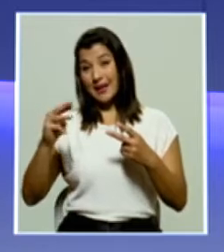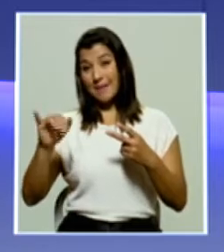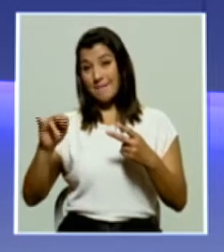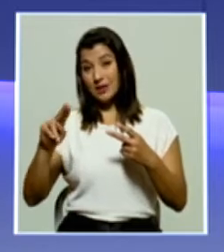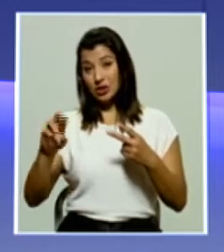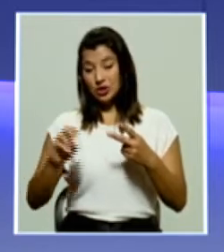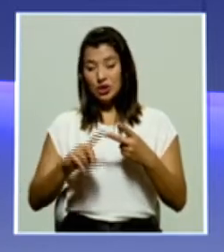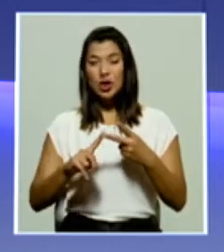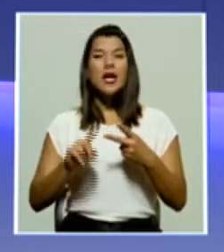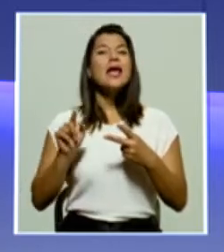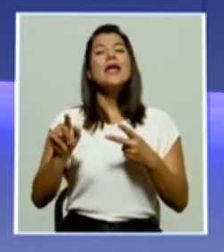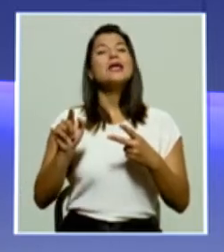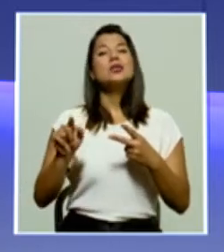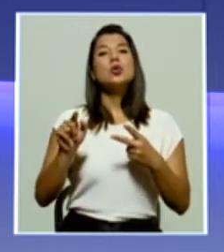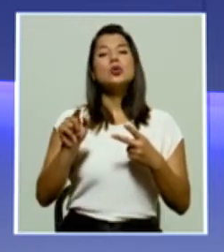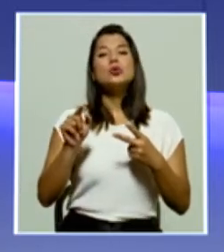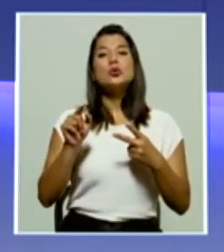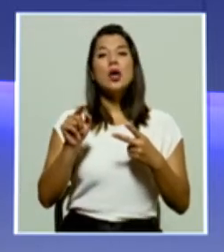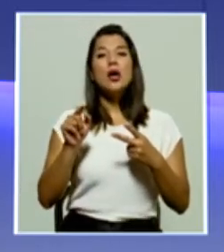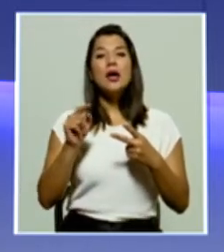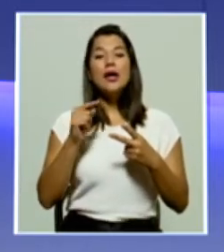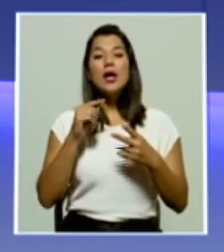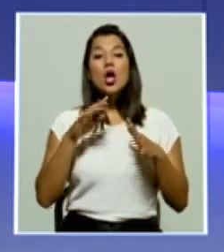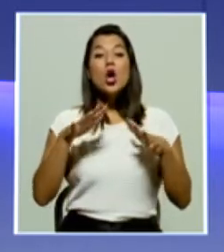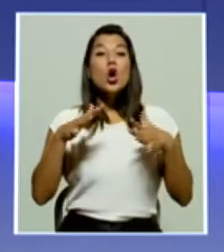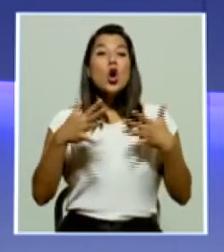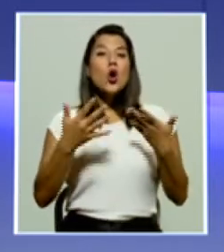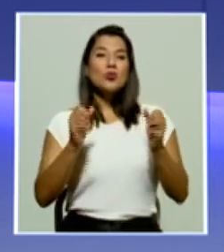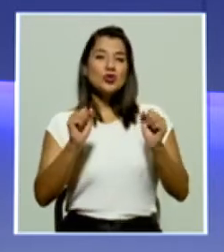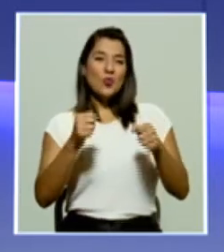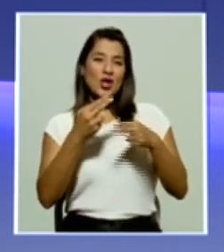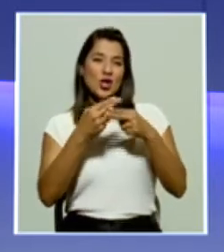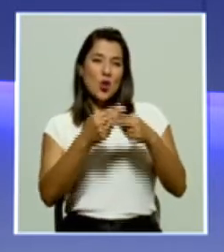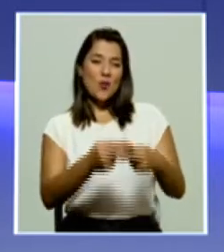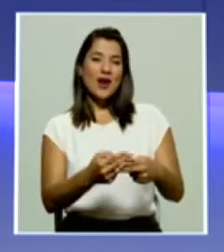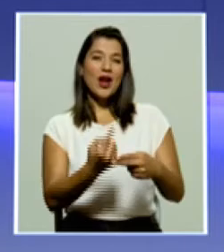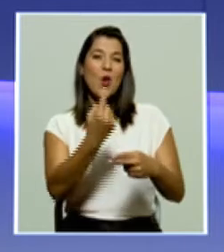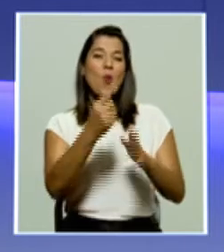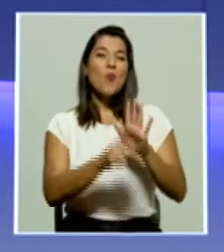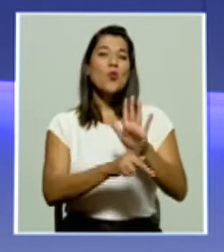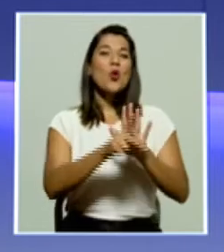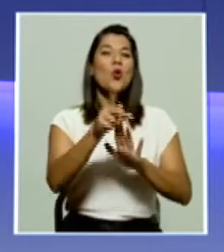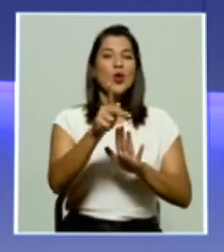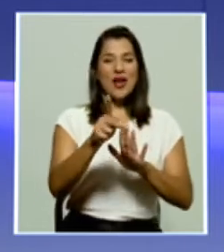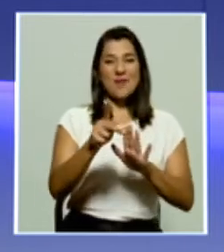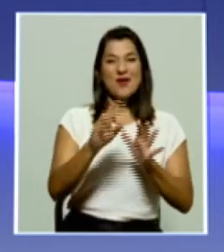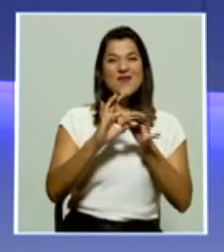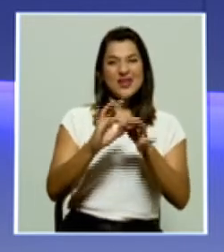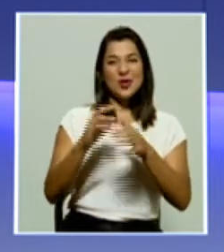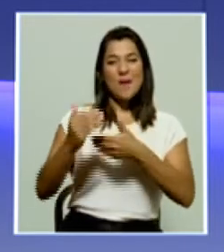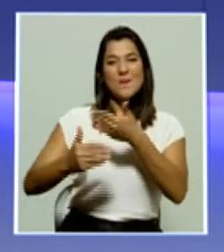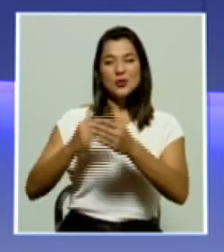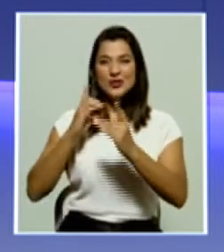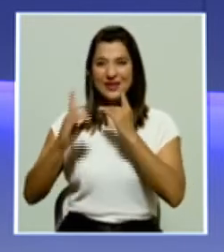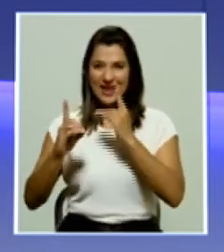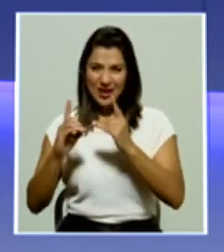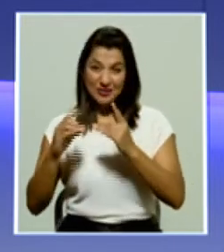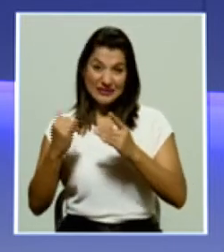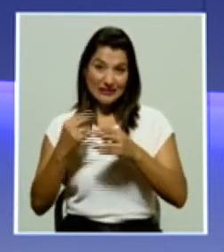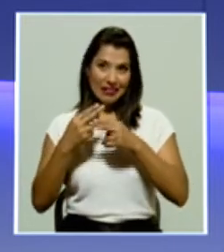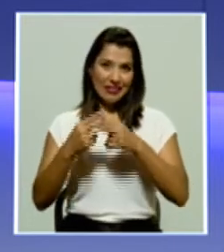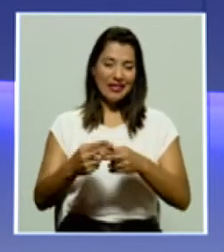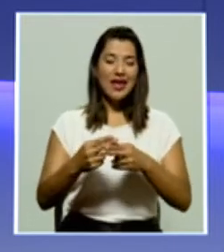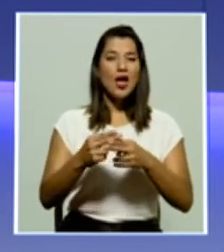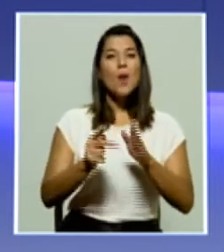parafraseando a cómo podría llamarse una serie que empiece con este proceso de diálogo, una serie de Netflix, podría